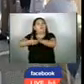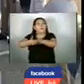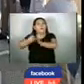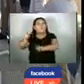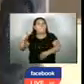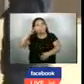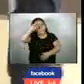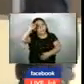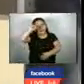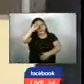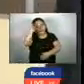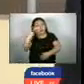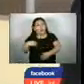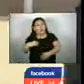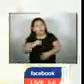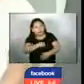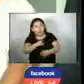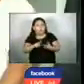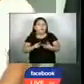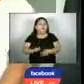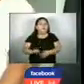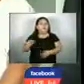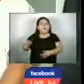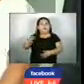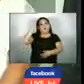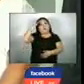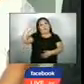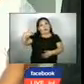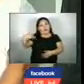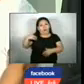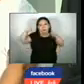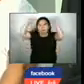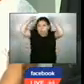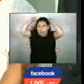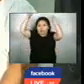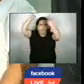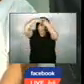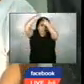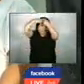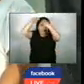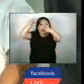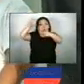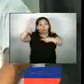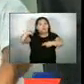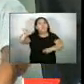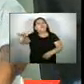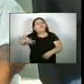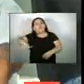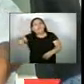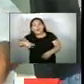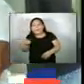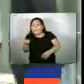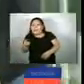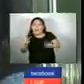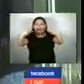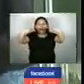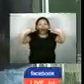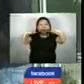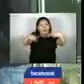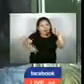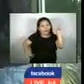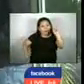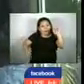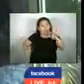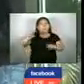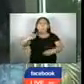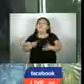de primera línea. Esmeralda Moreno de Murga, una enfermera de la unidad médica Atracat, fue la primera persona en El Salvador